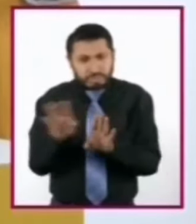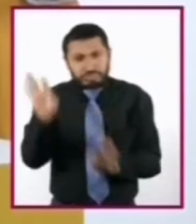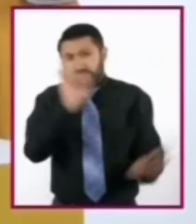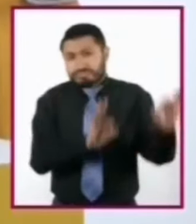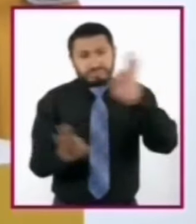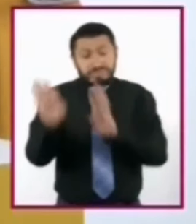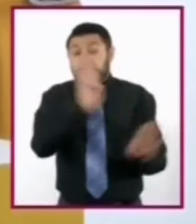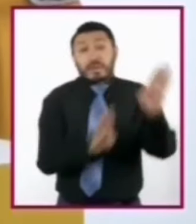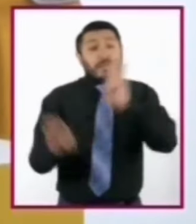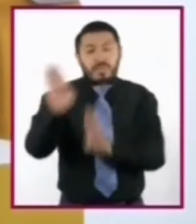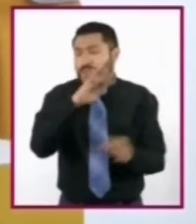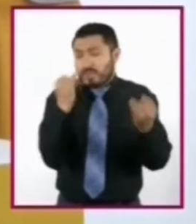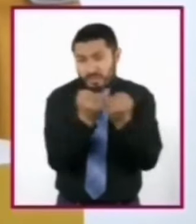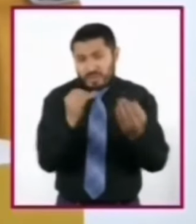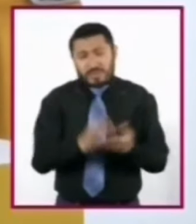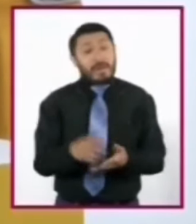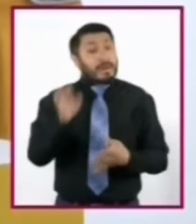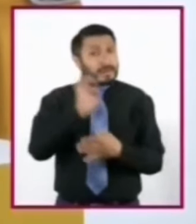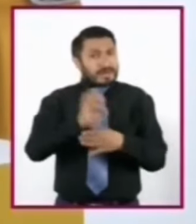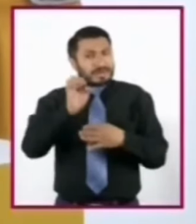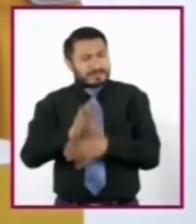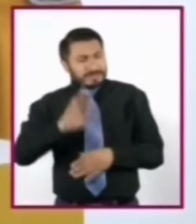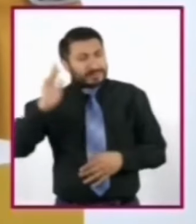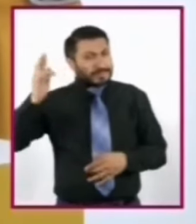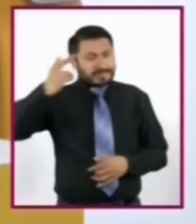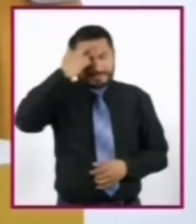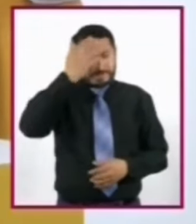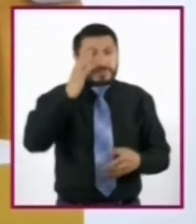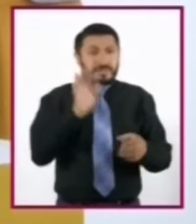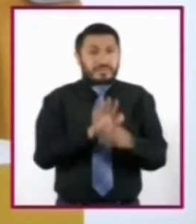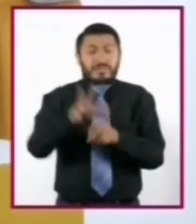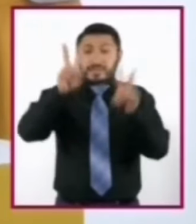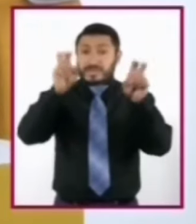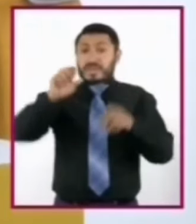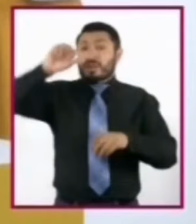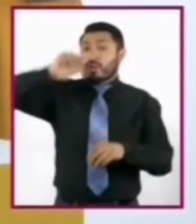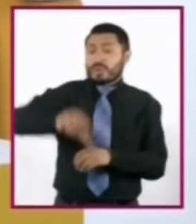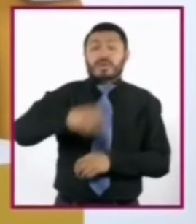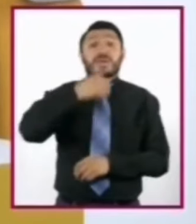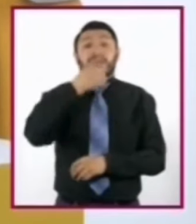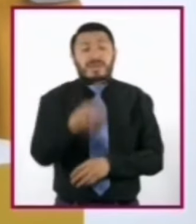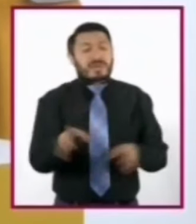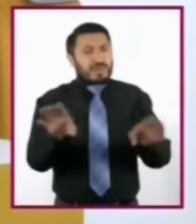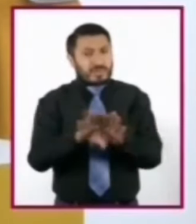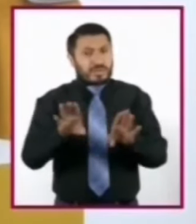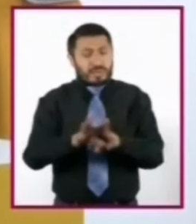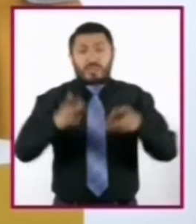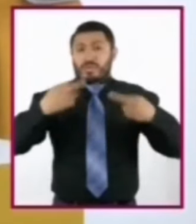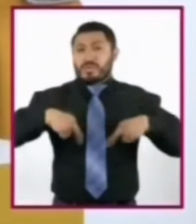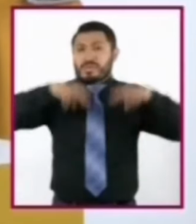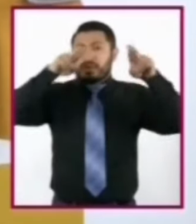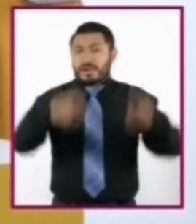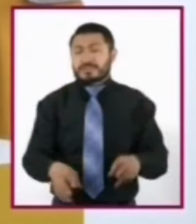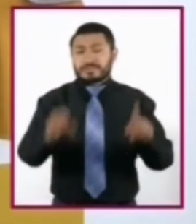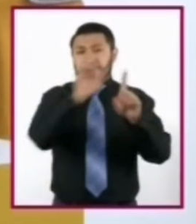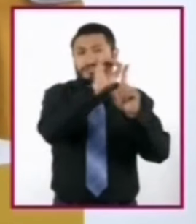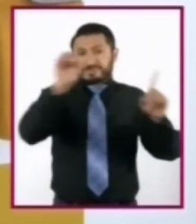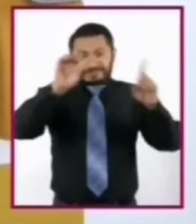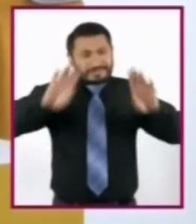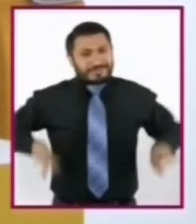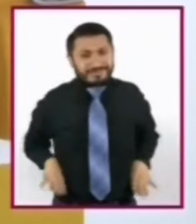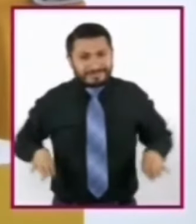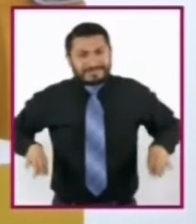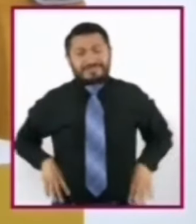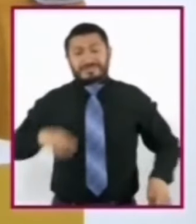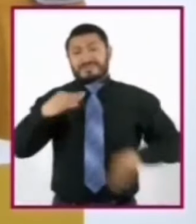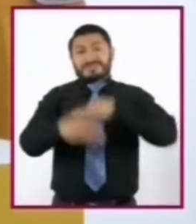Entonces, para recapitular lo que discutimos el día de hoy, podríamos decir que para representar la estructura de todo lo que